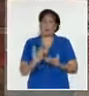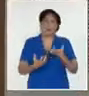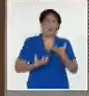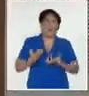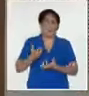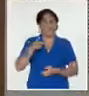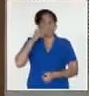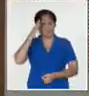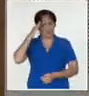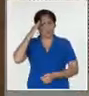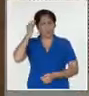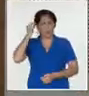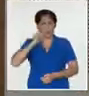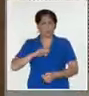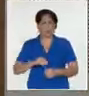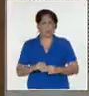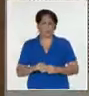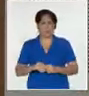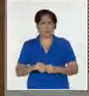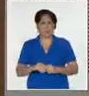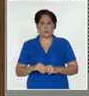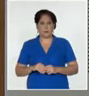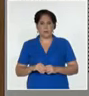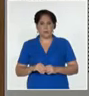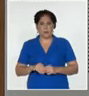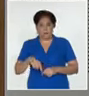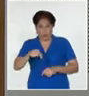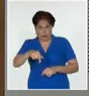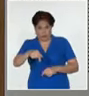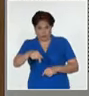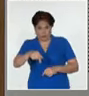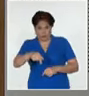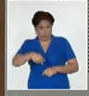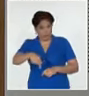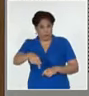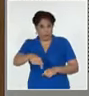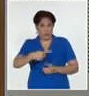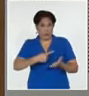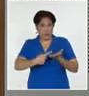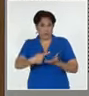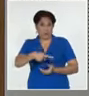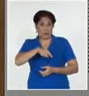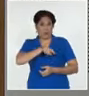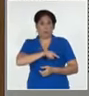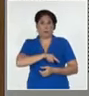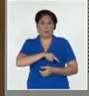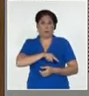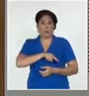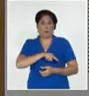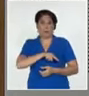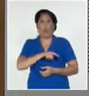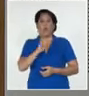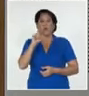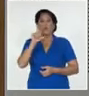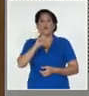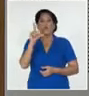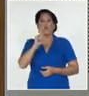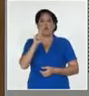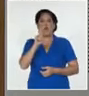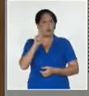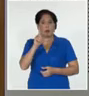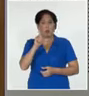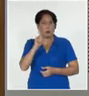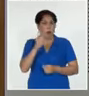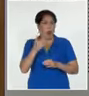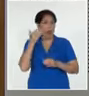isla rebelde. De inmediato, desde la pasada semana, no solo el lunes y muy anterior al lunes de